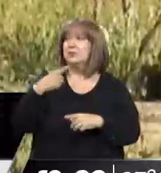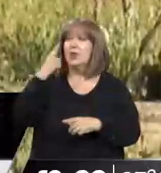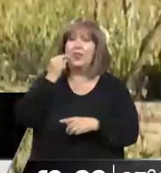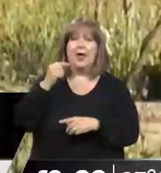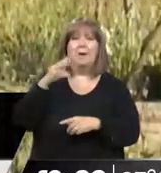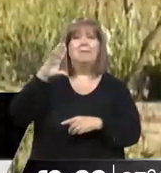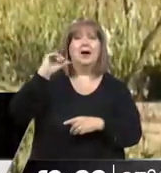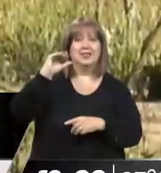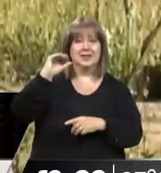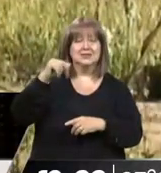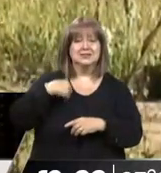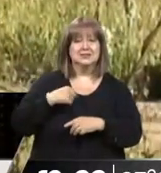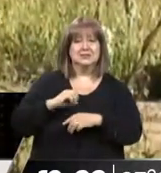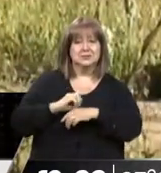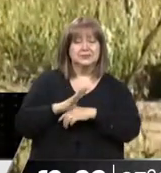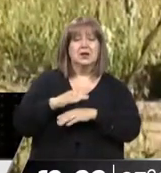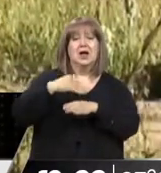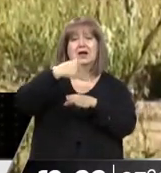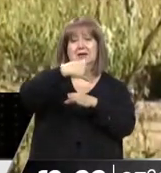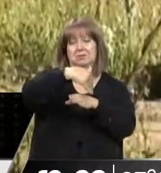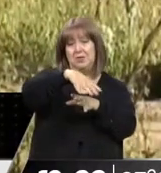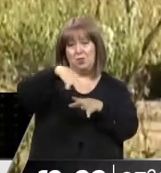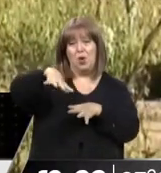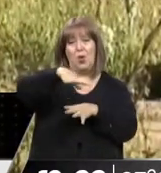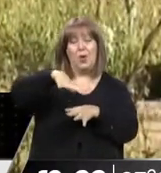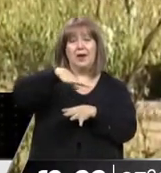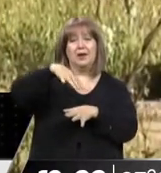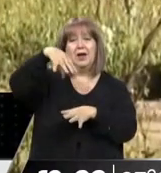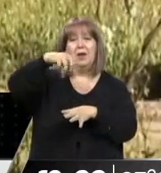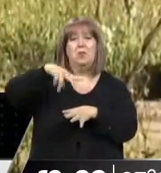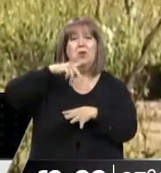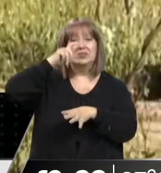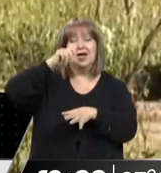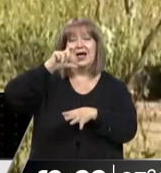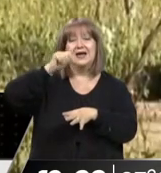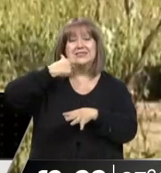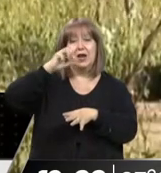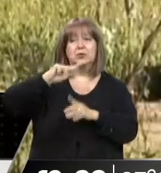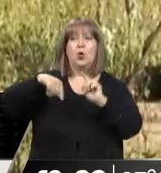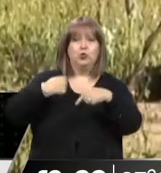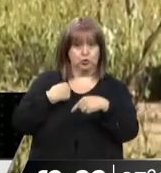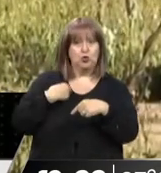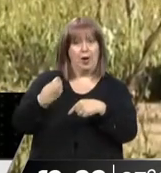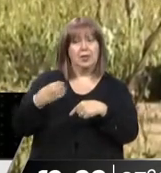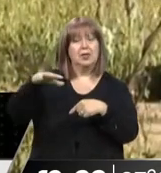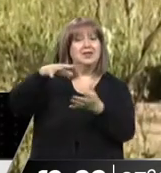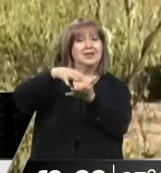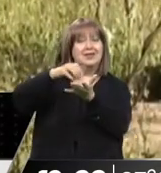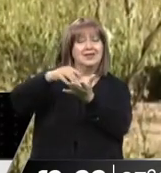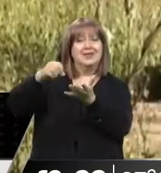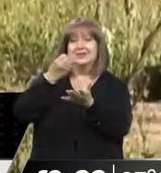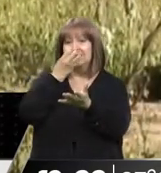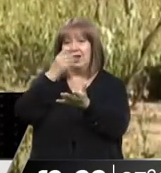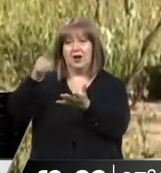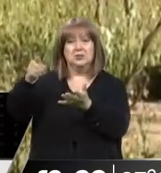zona. Esta finca está ubicada en Montecasero, que es la que menos daño tiene. Después tenemos una en Alto Verde y otra en el Mercado en Santa Rosa, que